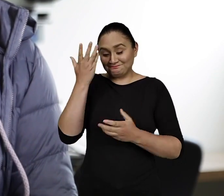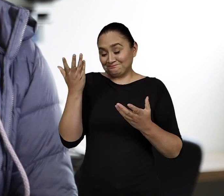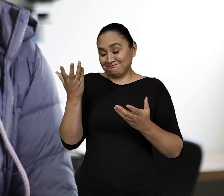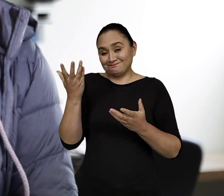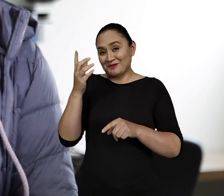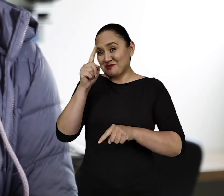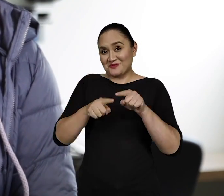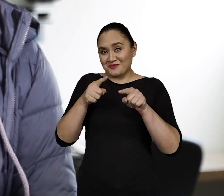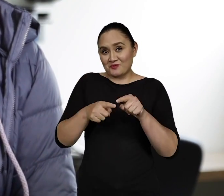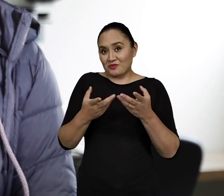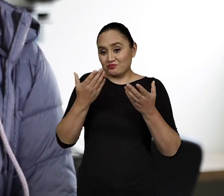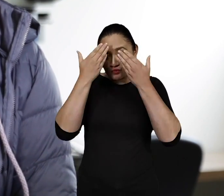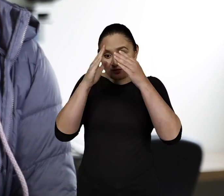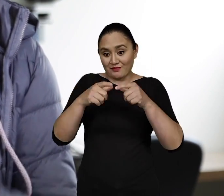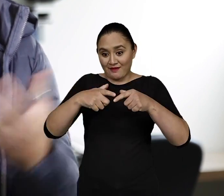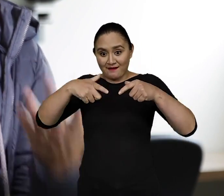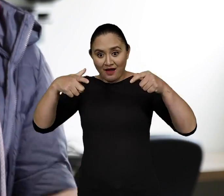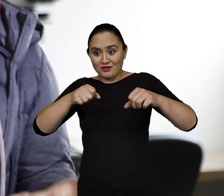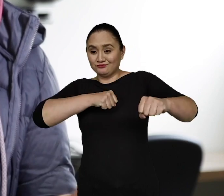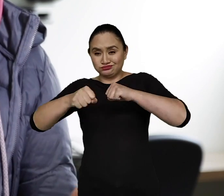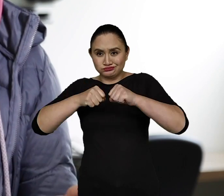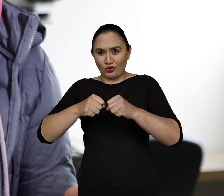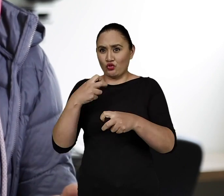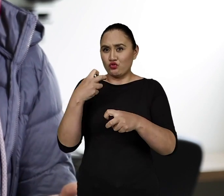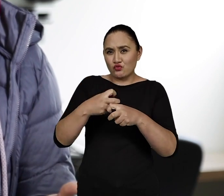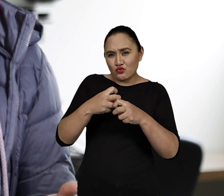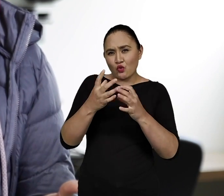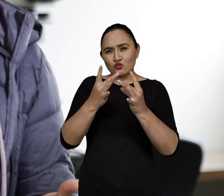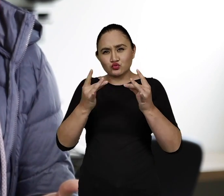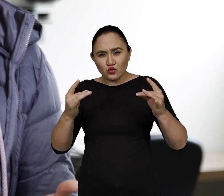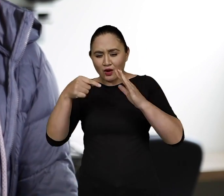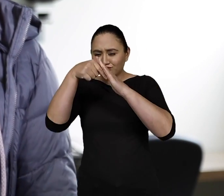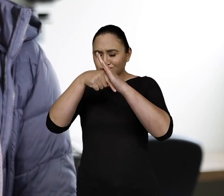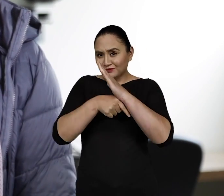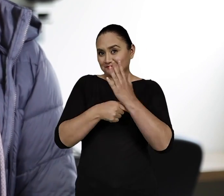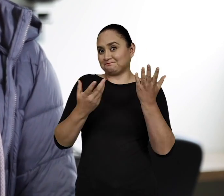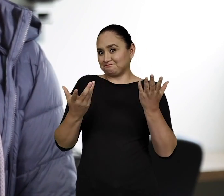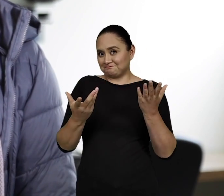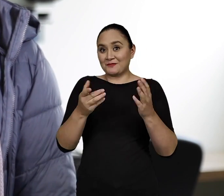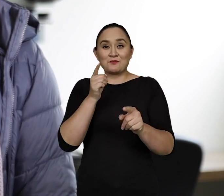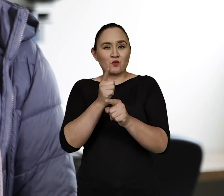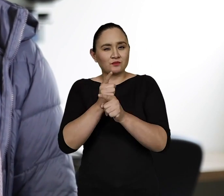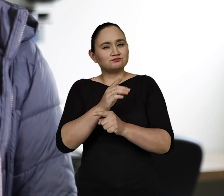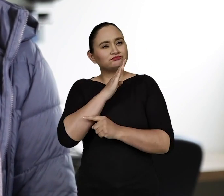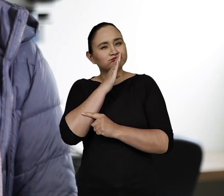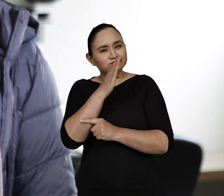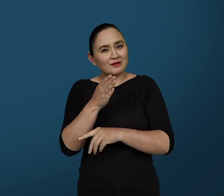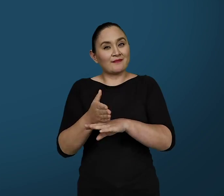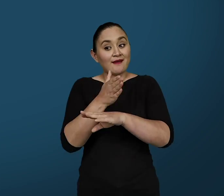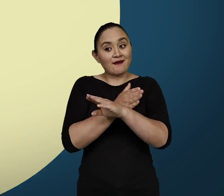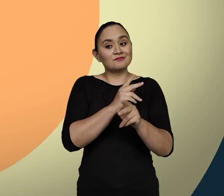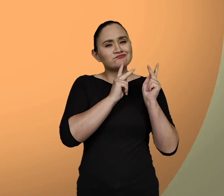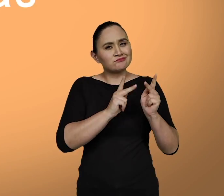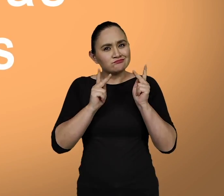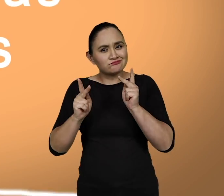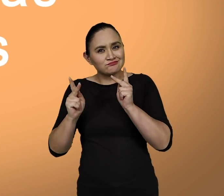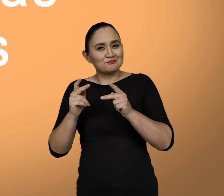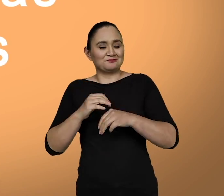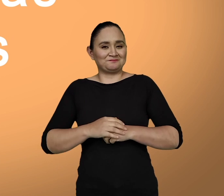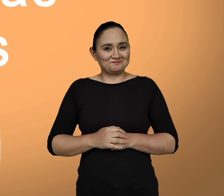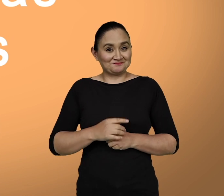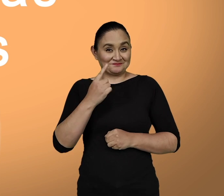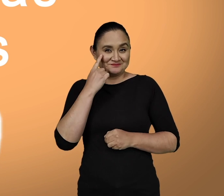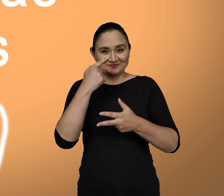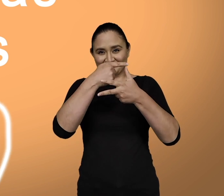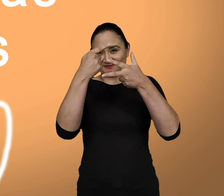sabemos cuándo, dónde, qué profundidad y qué tamaño va a tener el próximo sismo. Por lo tanto, siempre debemos estar